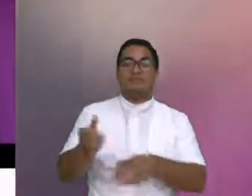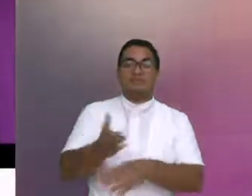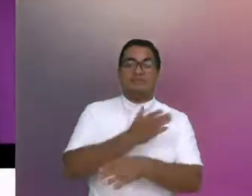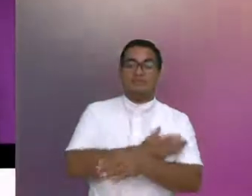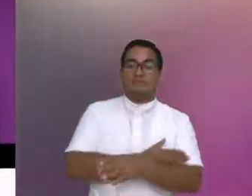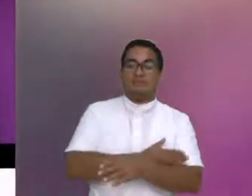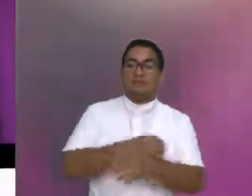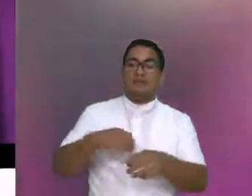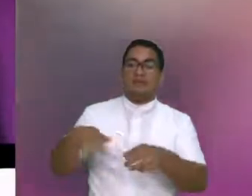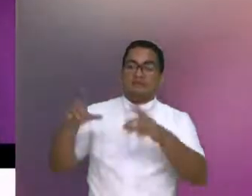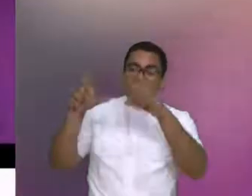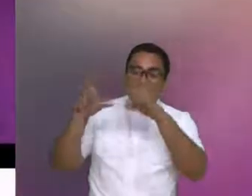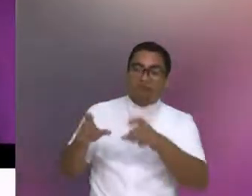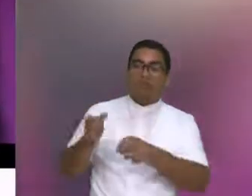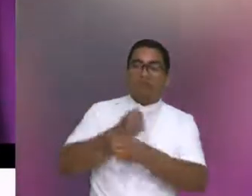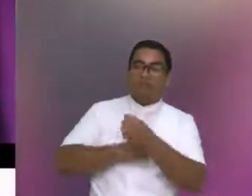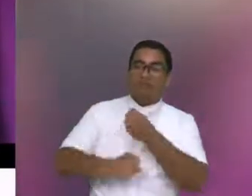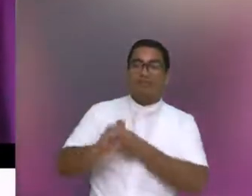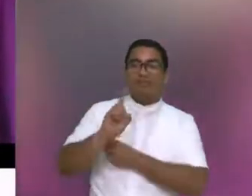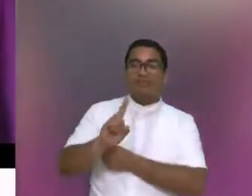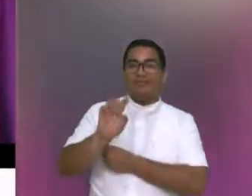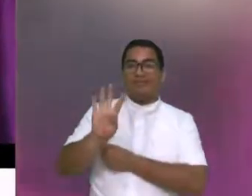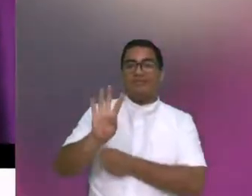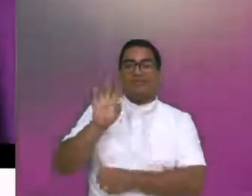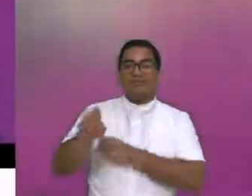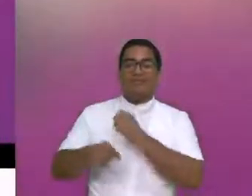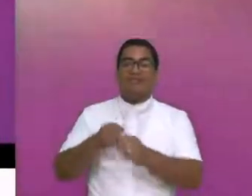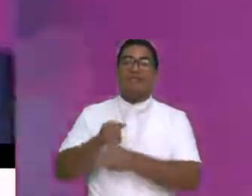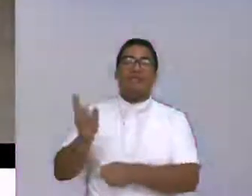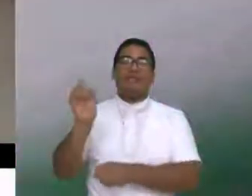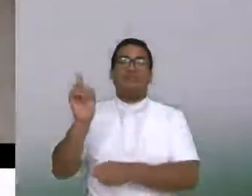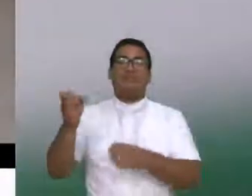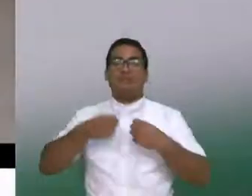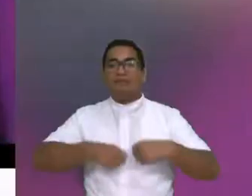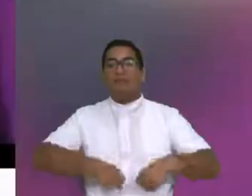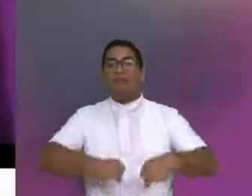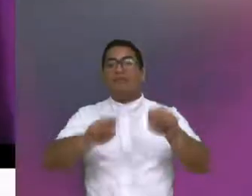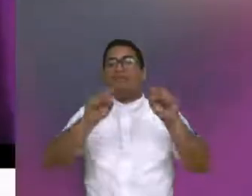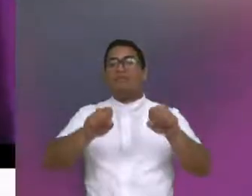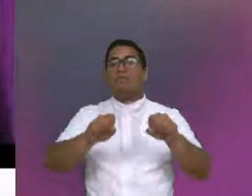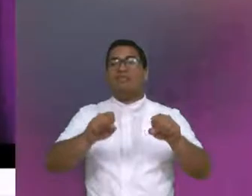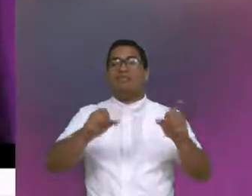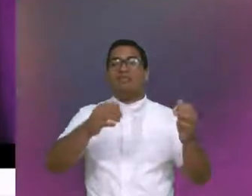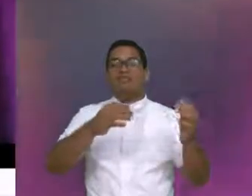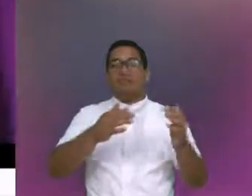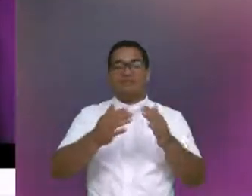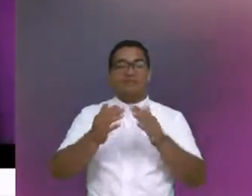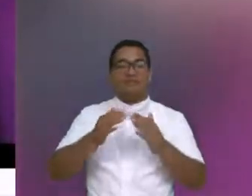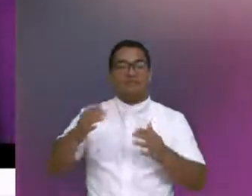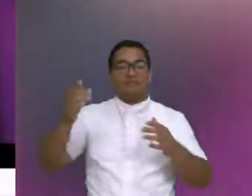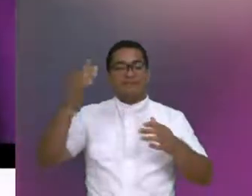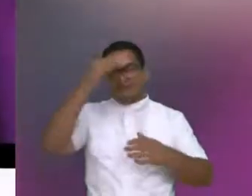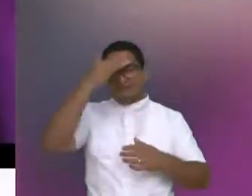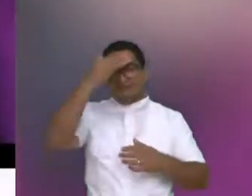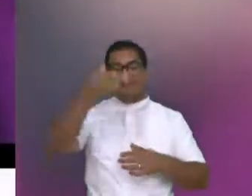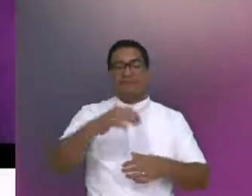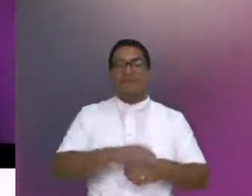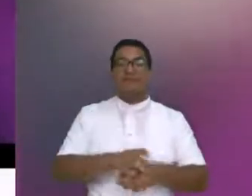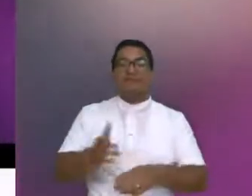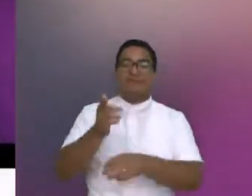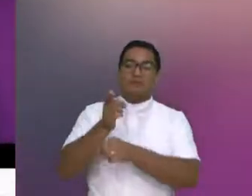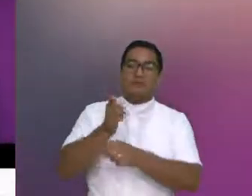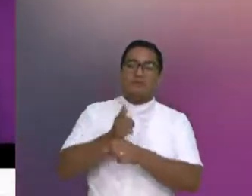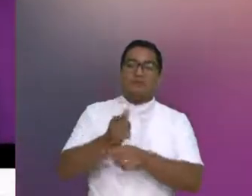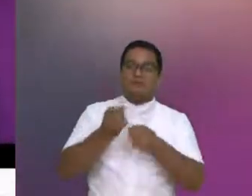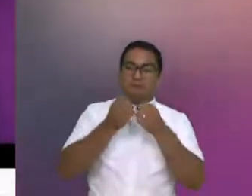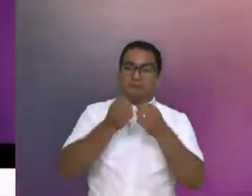sin consentimiento a su hija de 14 años en un supermercado de Celaya, Guanajuato, México. En el video compartido en redes